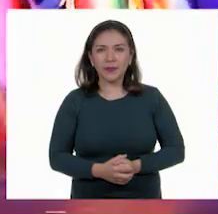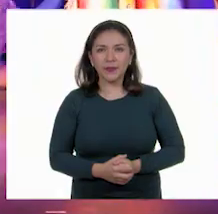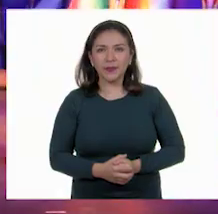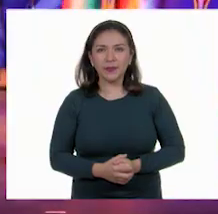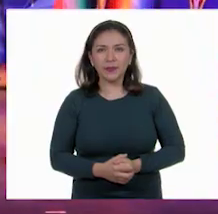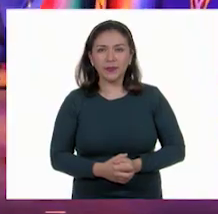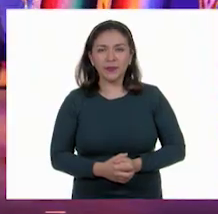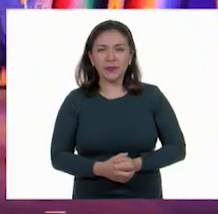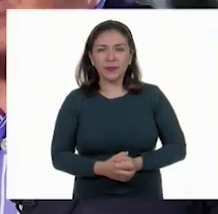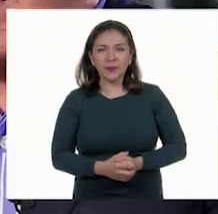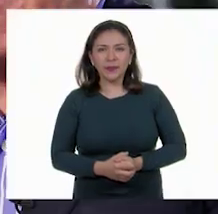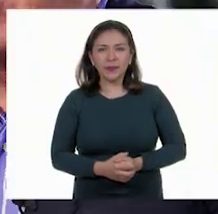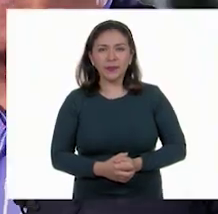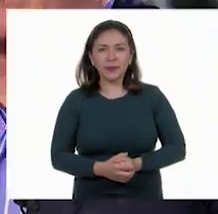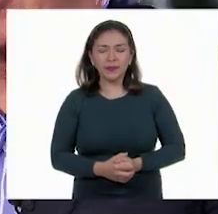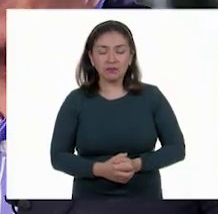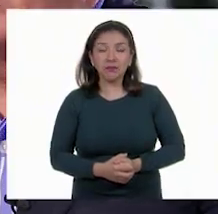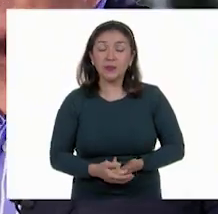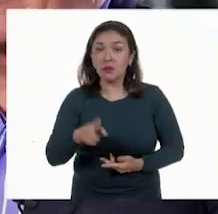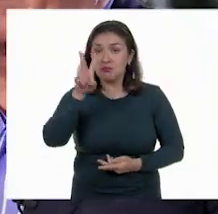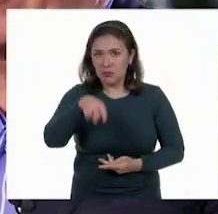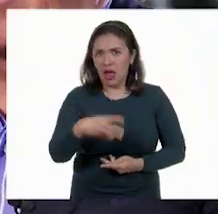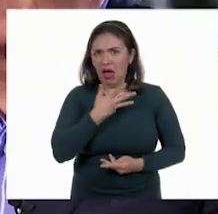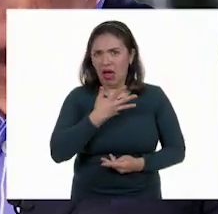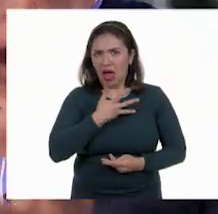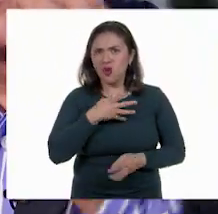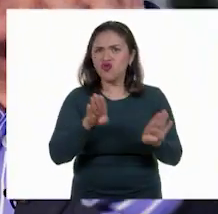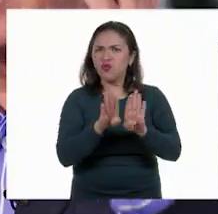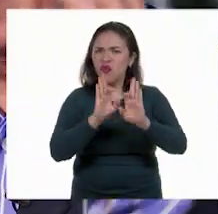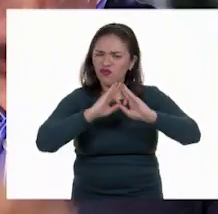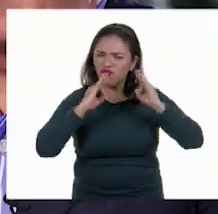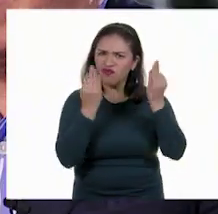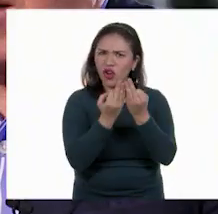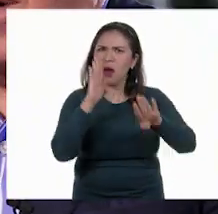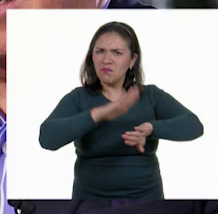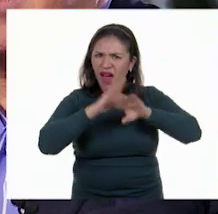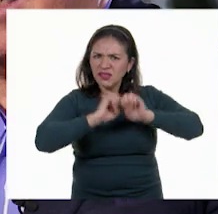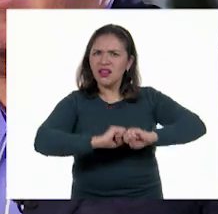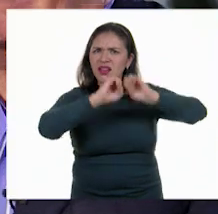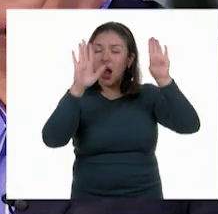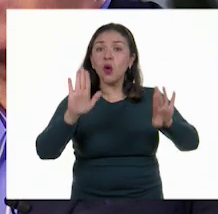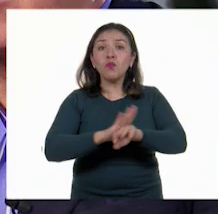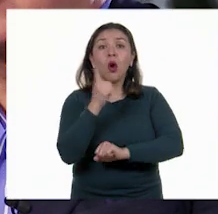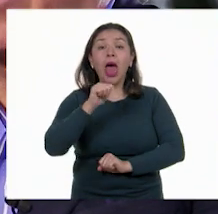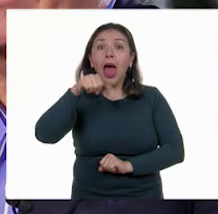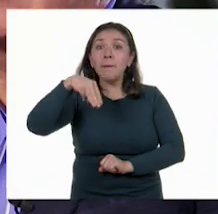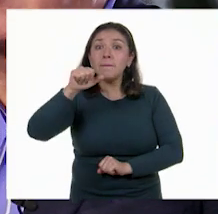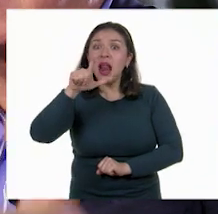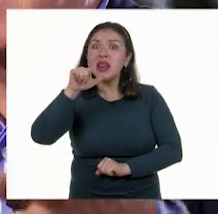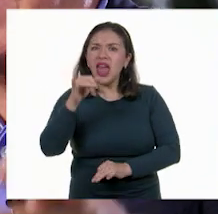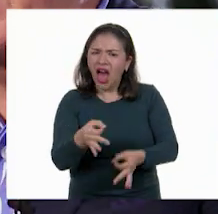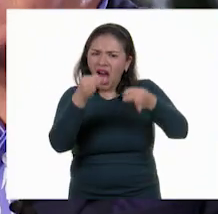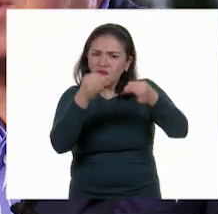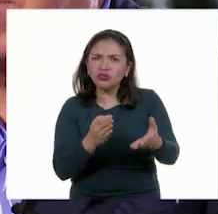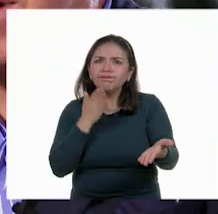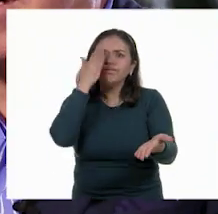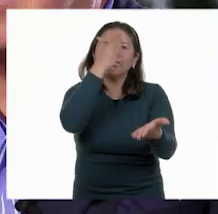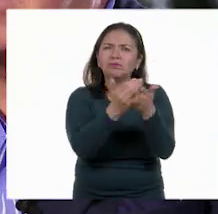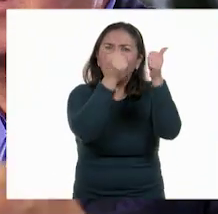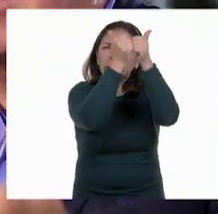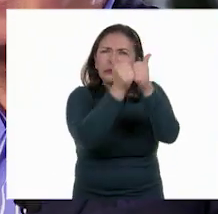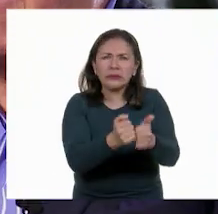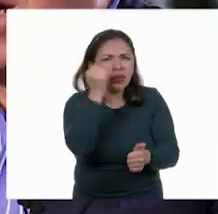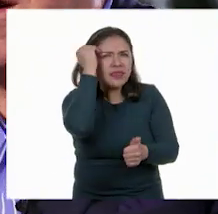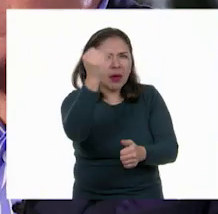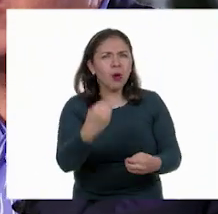Por supuesto que ha habido una metodología muy clara porque Amalia se iba a vivir a los lugares, permanecía